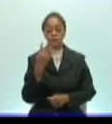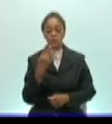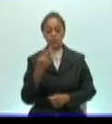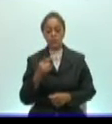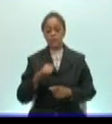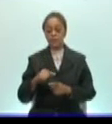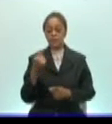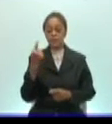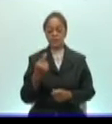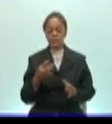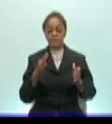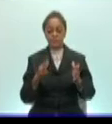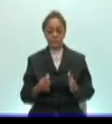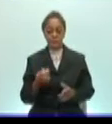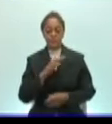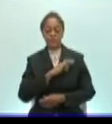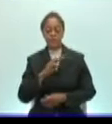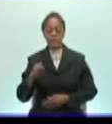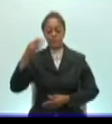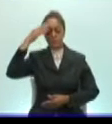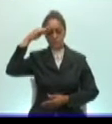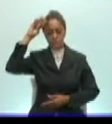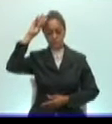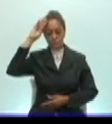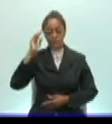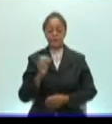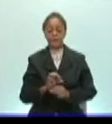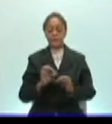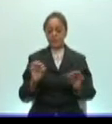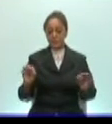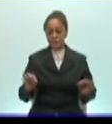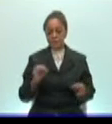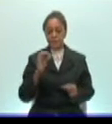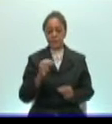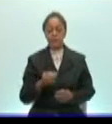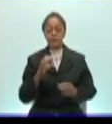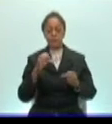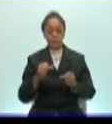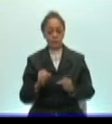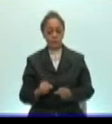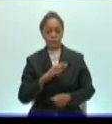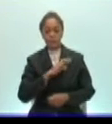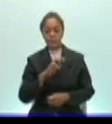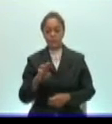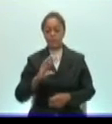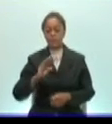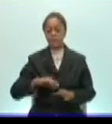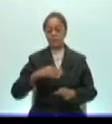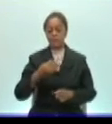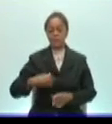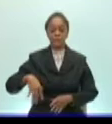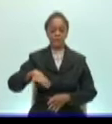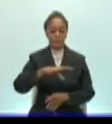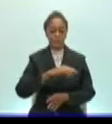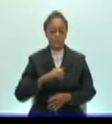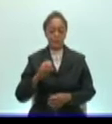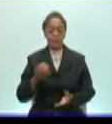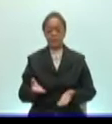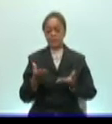este primer periodo de la Revolución Cubana. Las medidas que tomó la Revolución, que después, bueno, vamos a hablar en forma general del